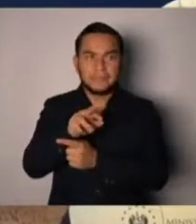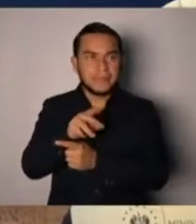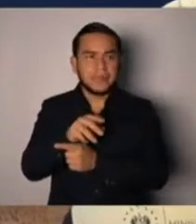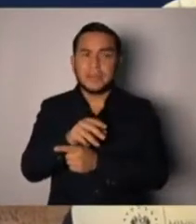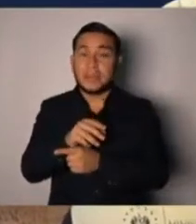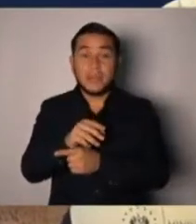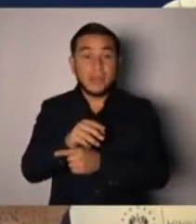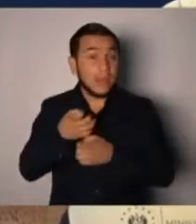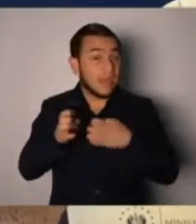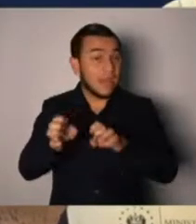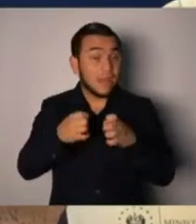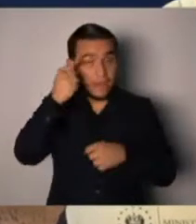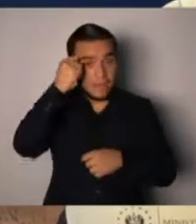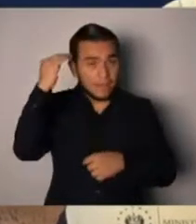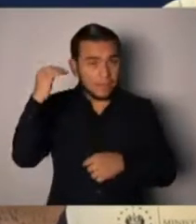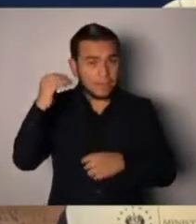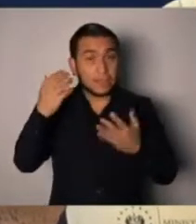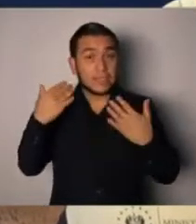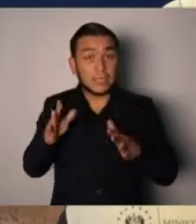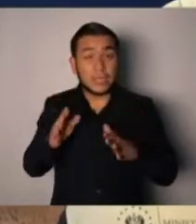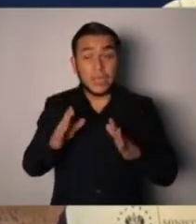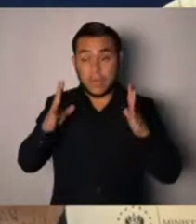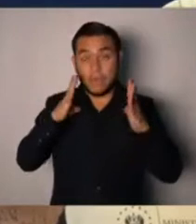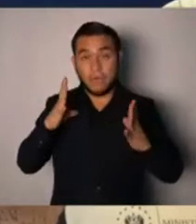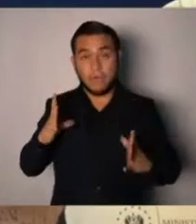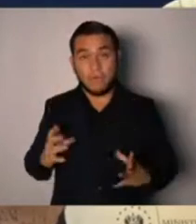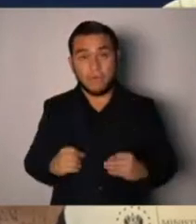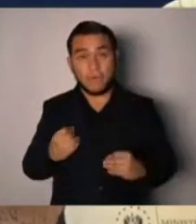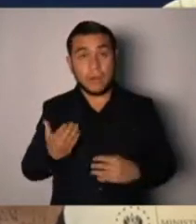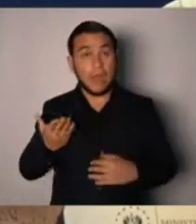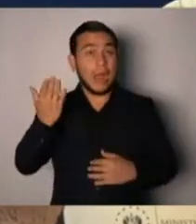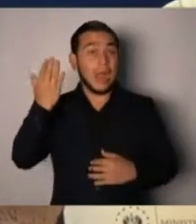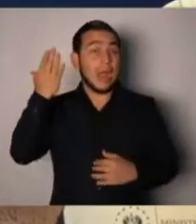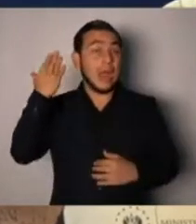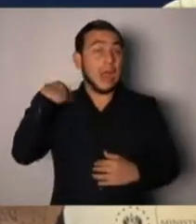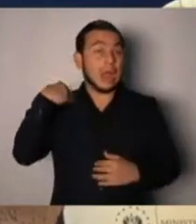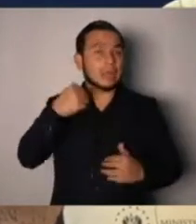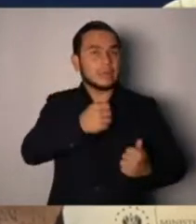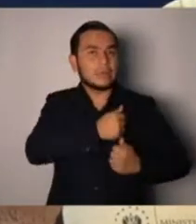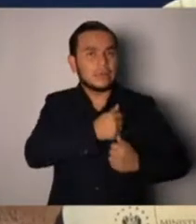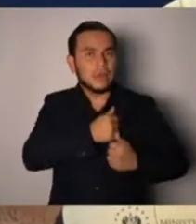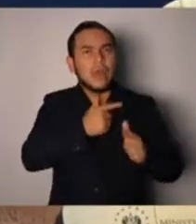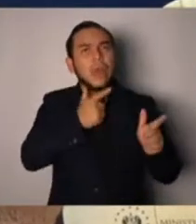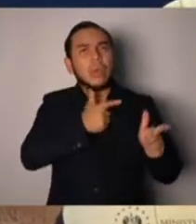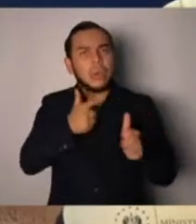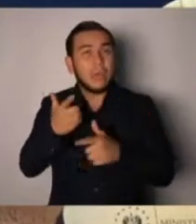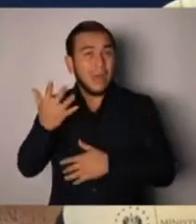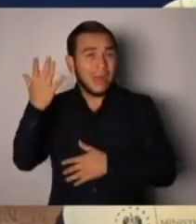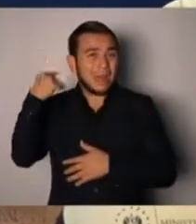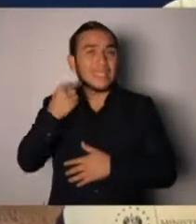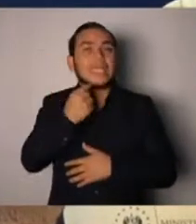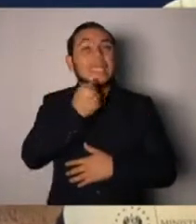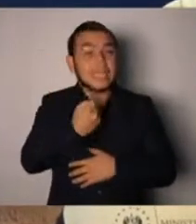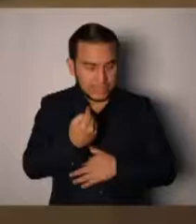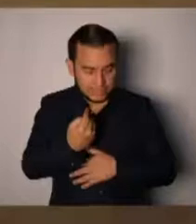político que haya estado en el gobierno o en el alto mando o en el ejército cuando sucedió esta masacre saben quién es y lo